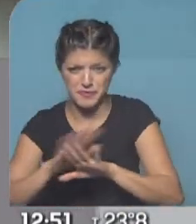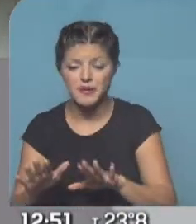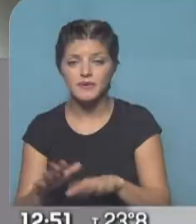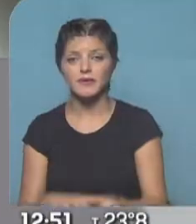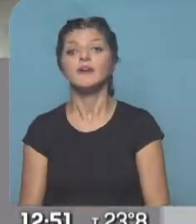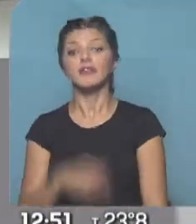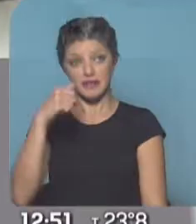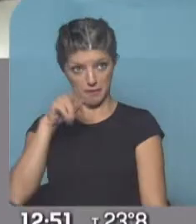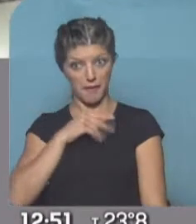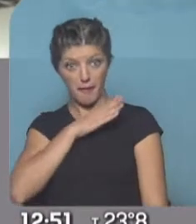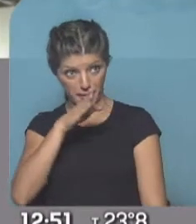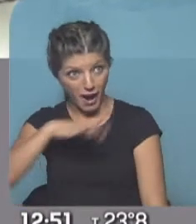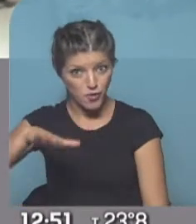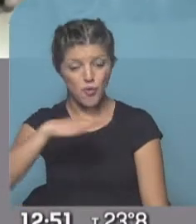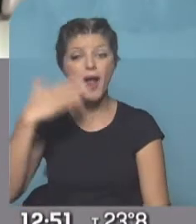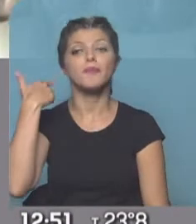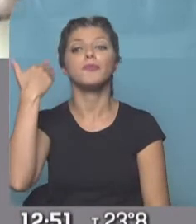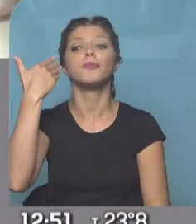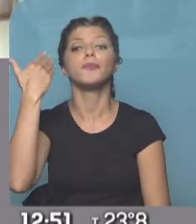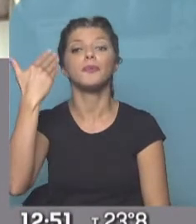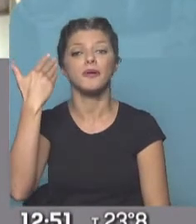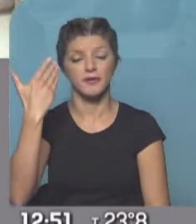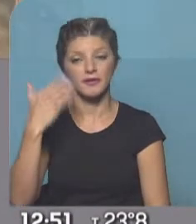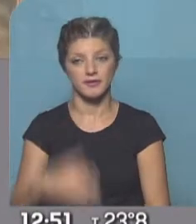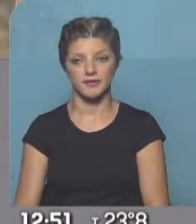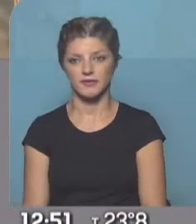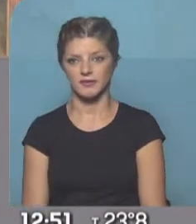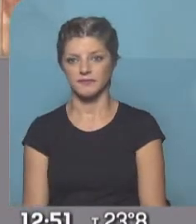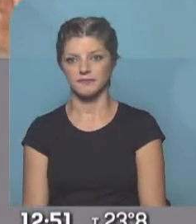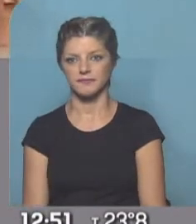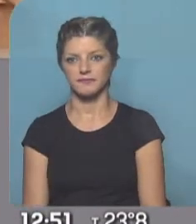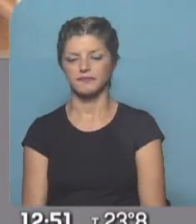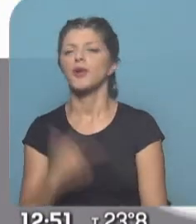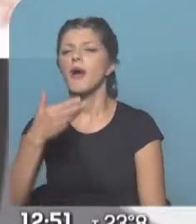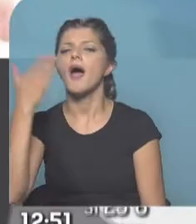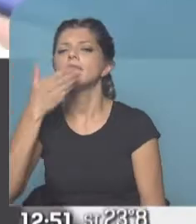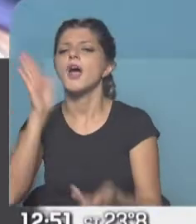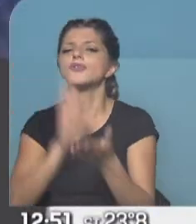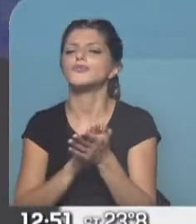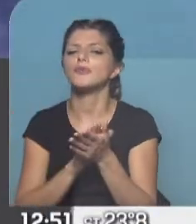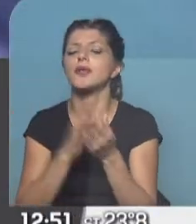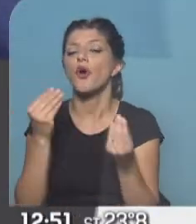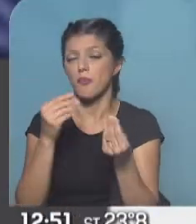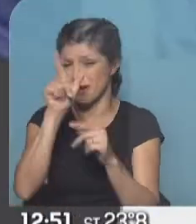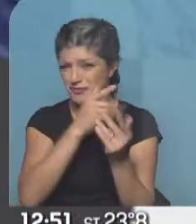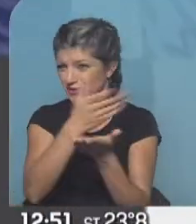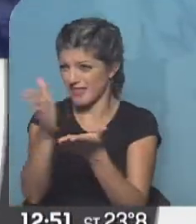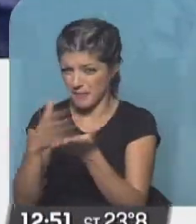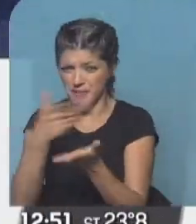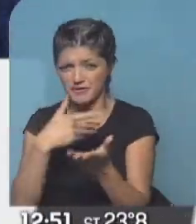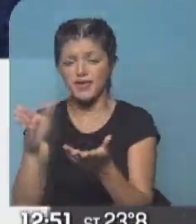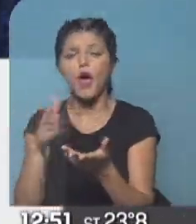va a hablar ahí y va a hablar justamente de cómo rehacer, no solo los desplazados, sino una